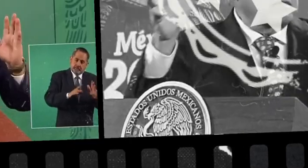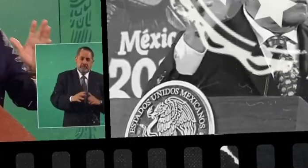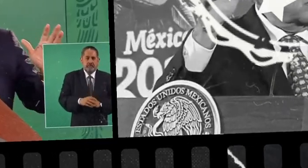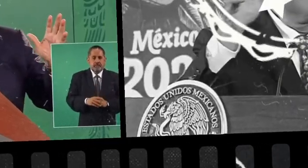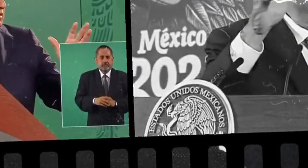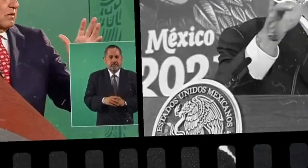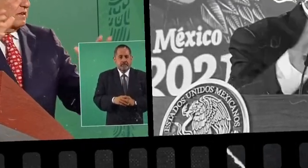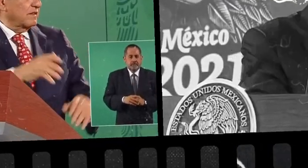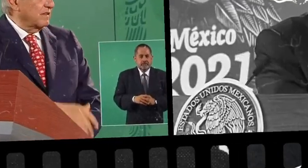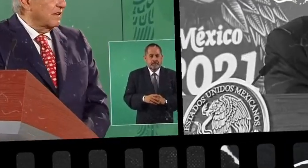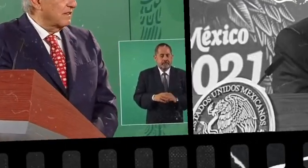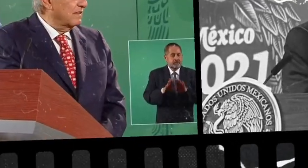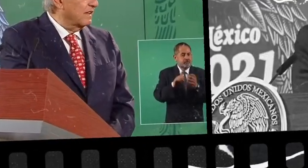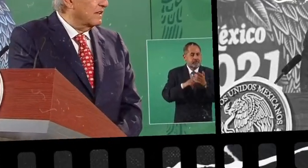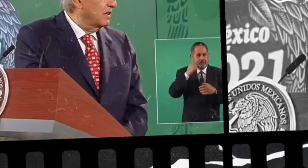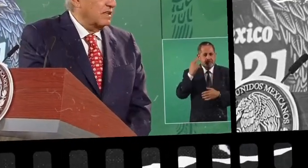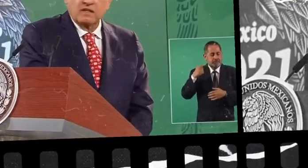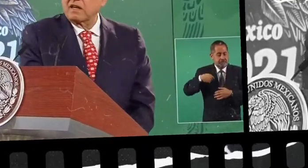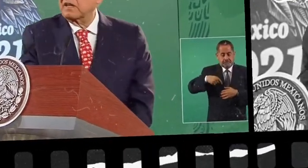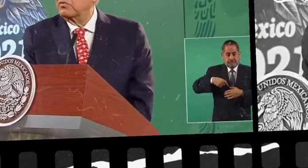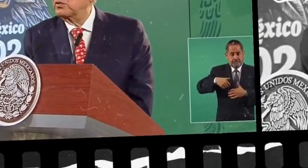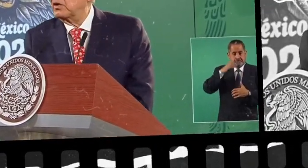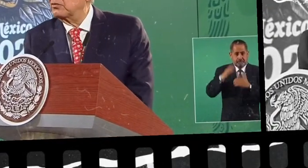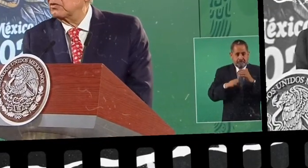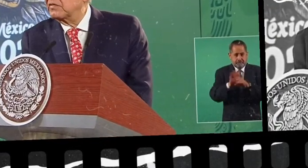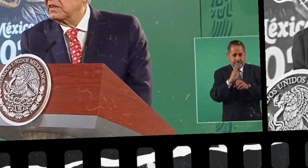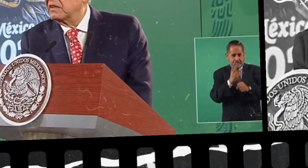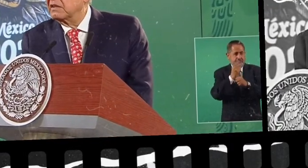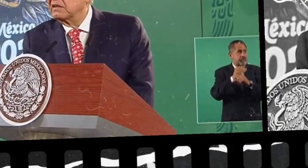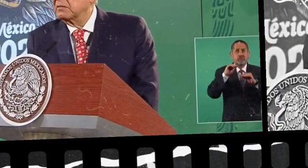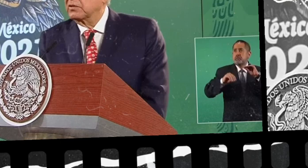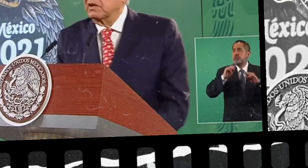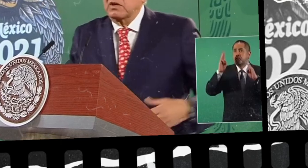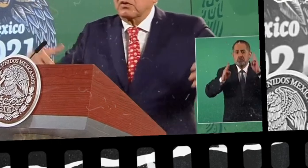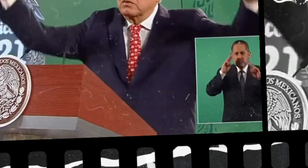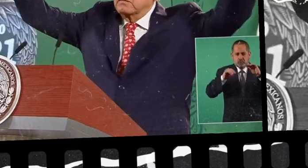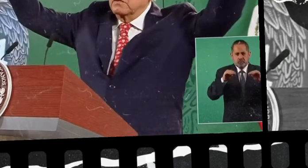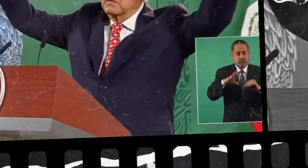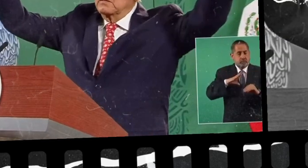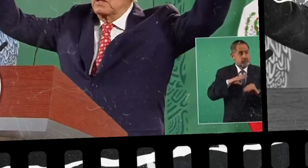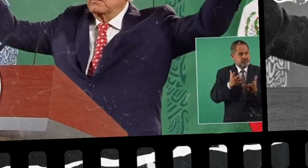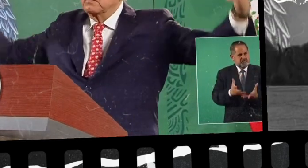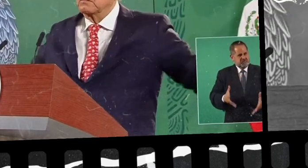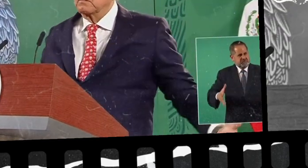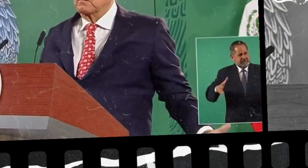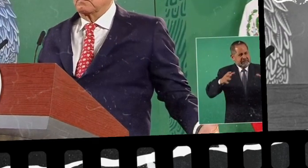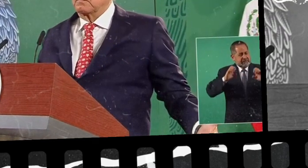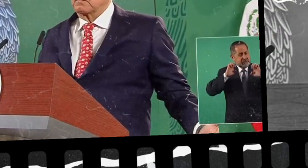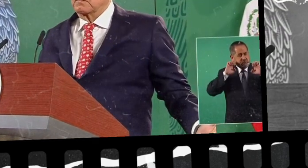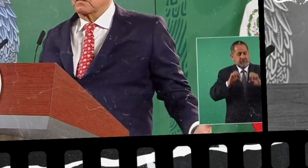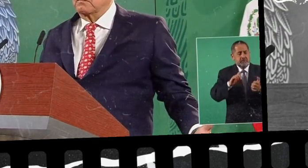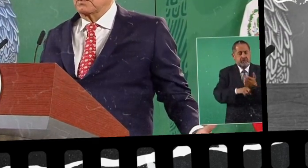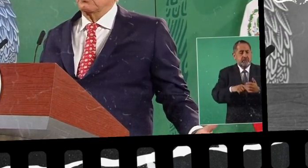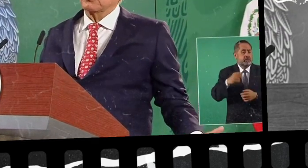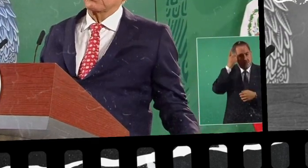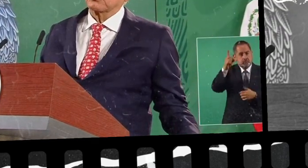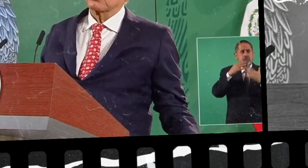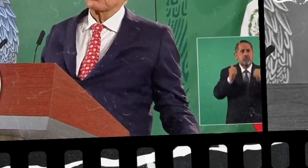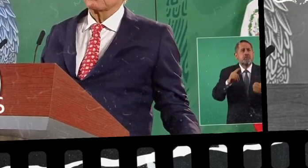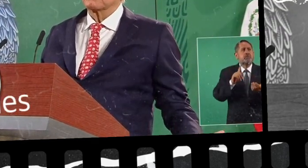Además, voy a ver si antes de que termine arreglo un poco la museografía, porque hay un jarrón de Maximiliano,